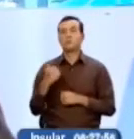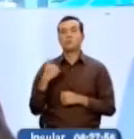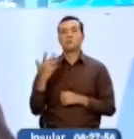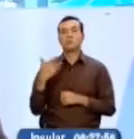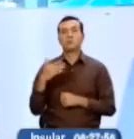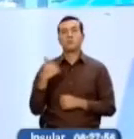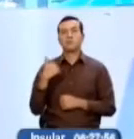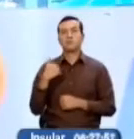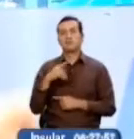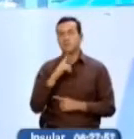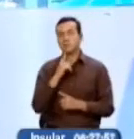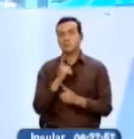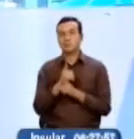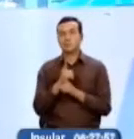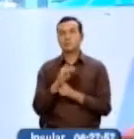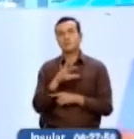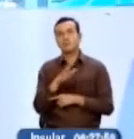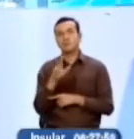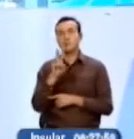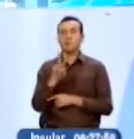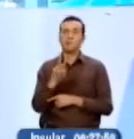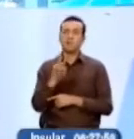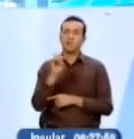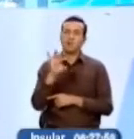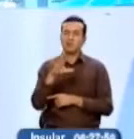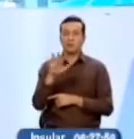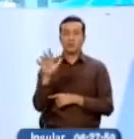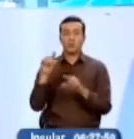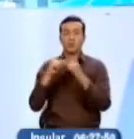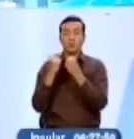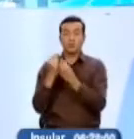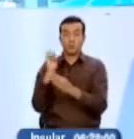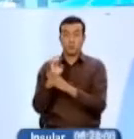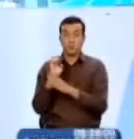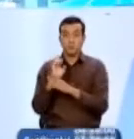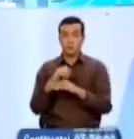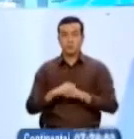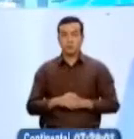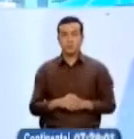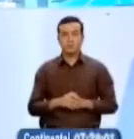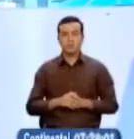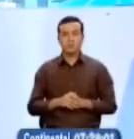también veintitantos grupos nacionales